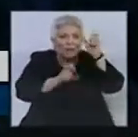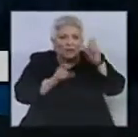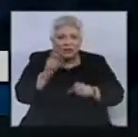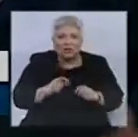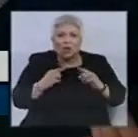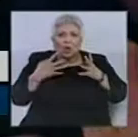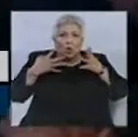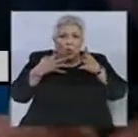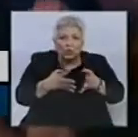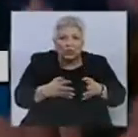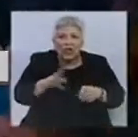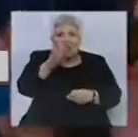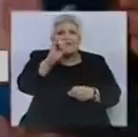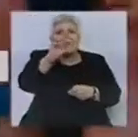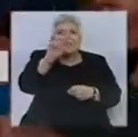bien